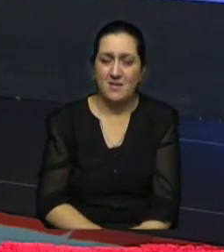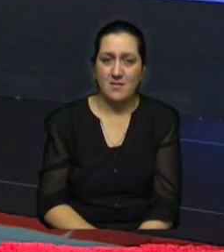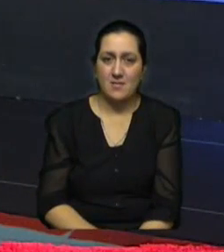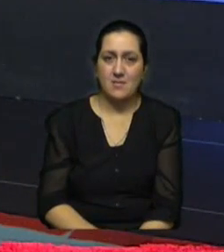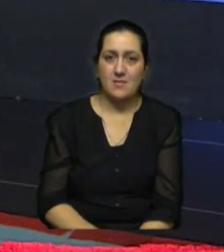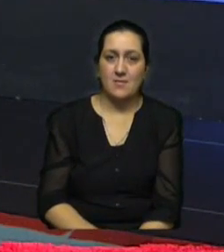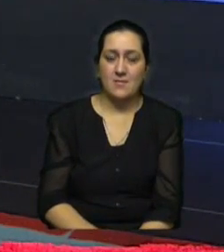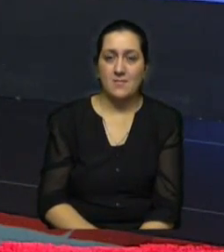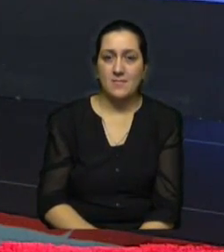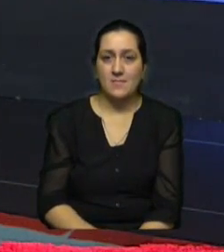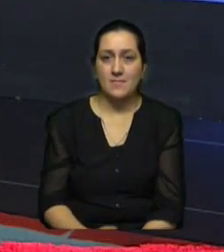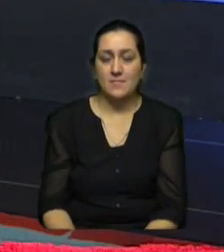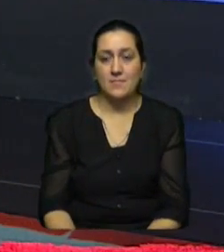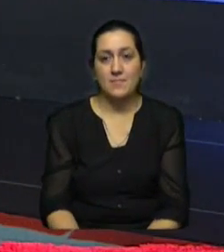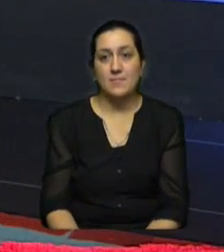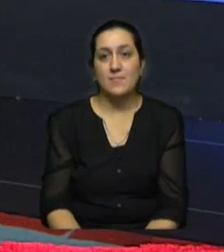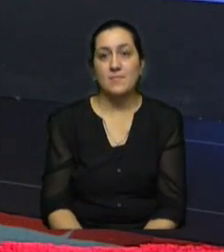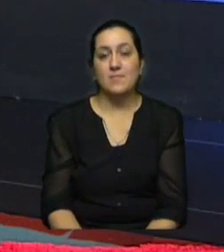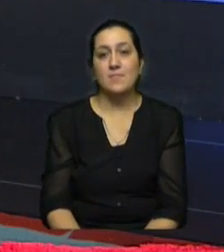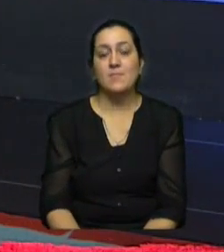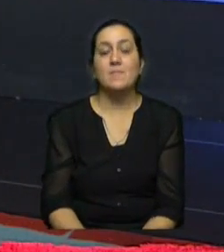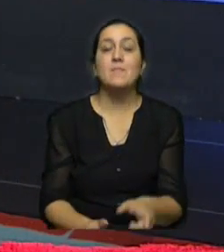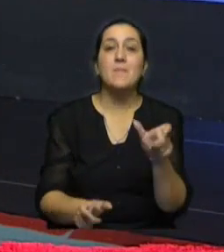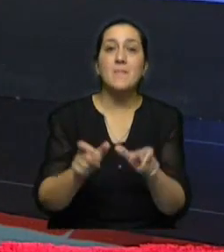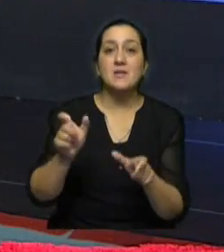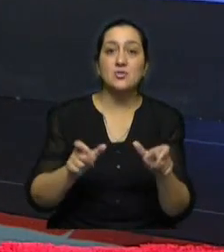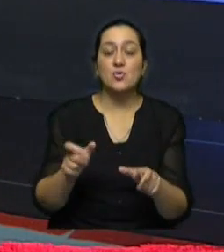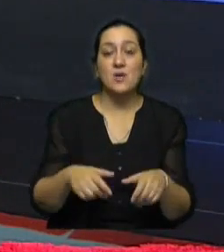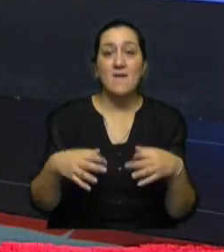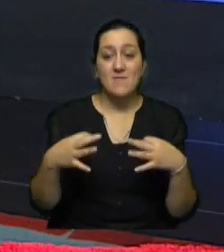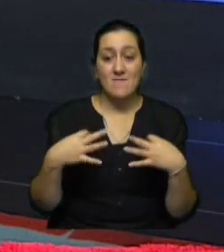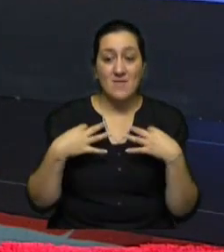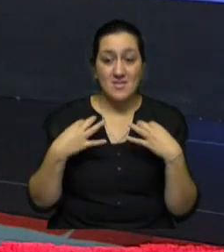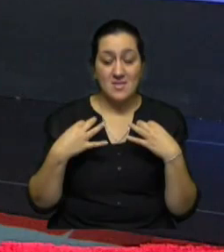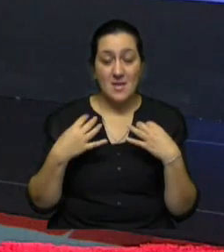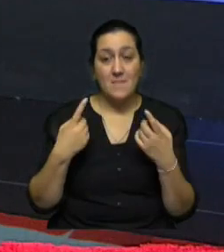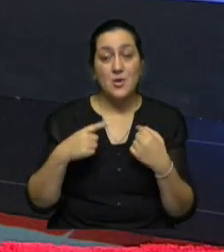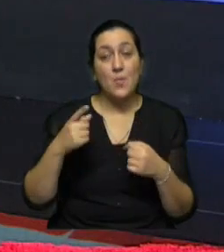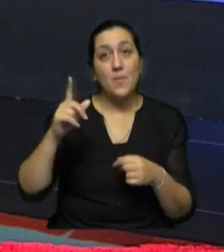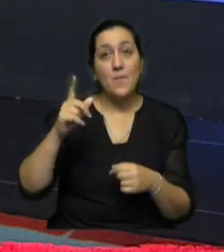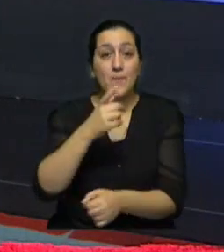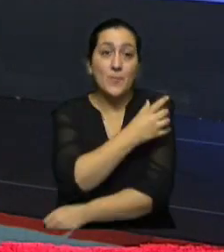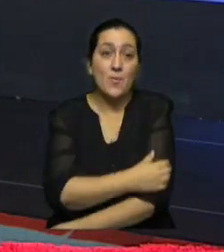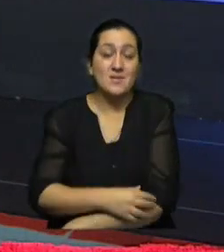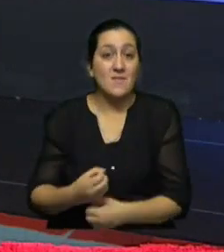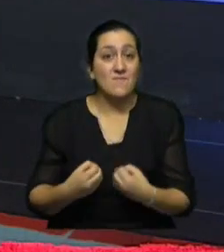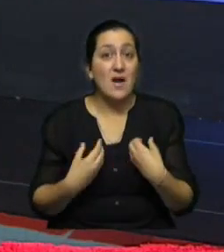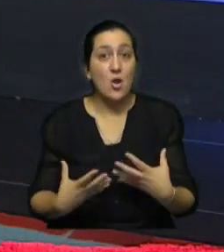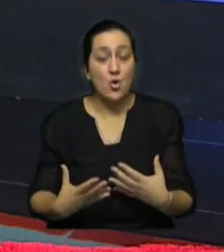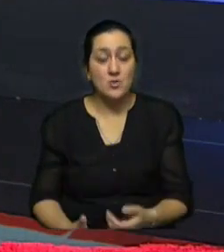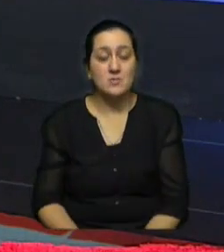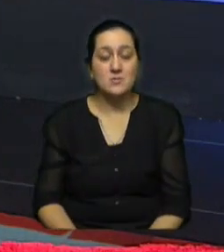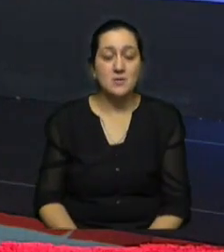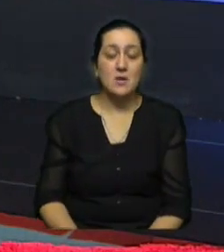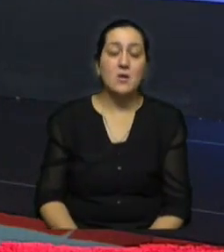Sí, la miseria es lo que vende. Gente bien vestida, pobres en valores, gente laburante y jubilados son los pobres que no acceden a